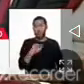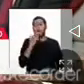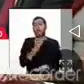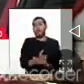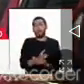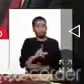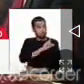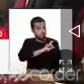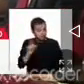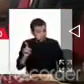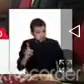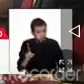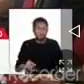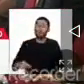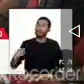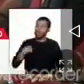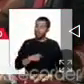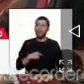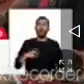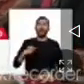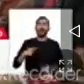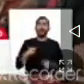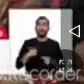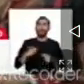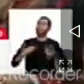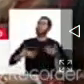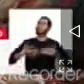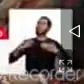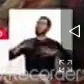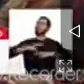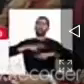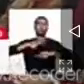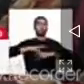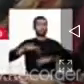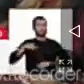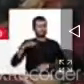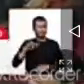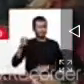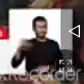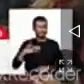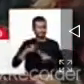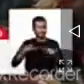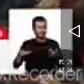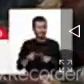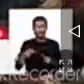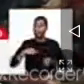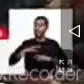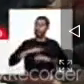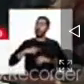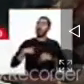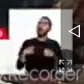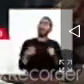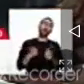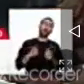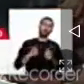detenernos, que no se nos atore el rebozo, como se dice también en mi tierra, en verdaderas